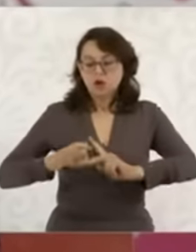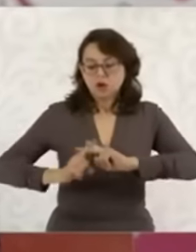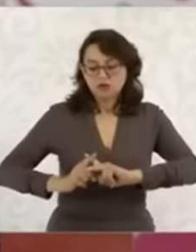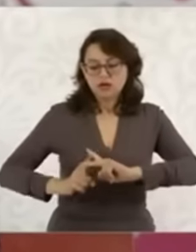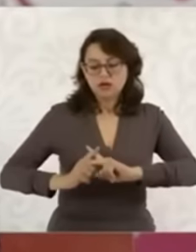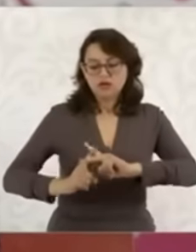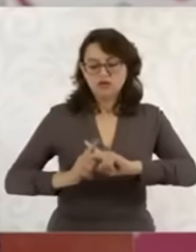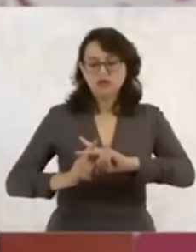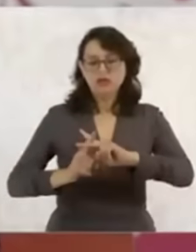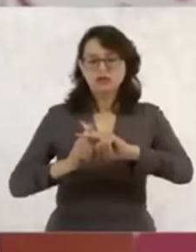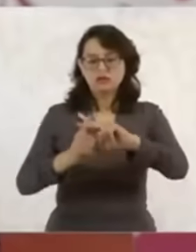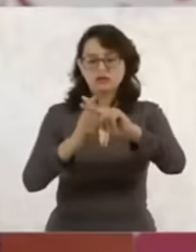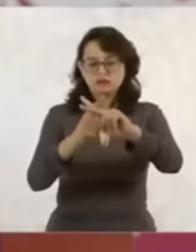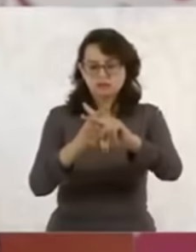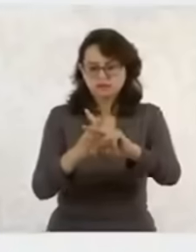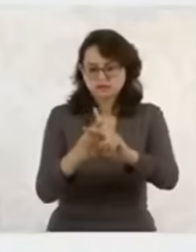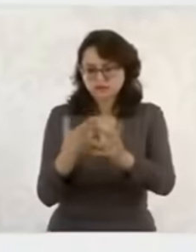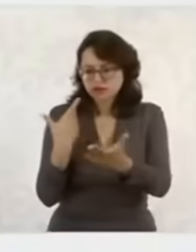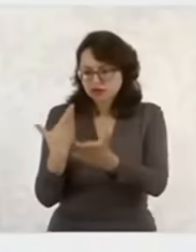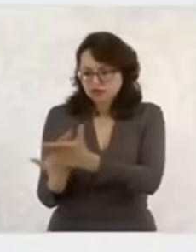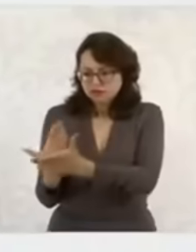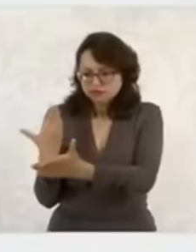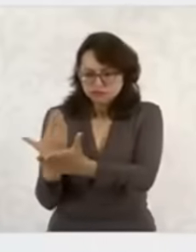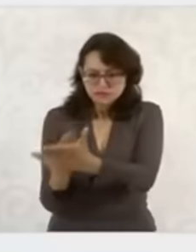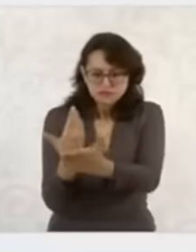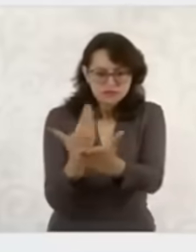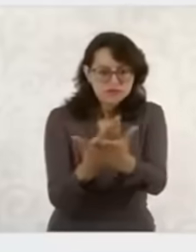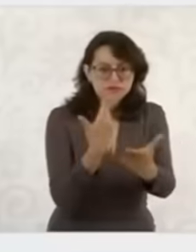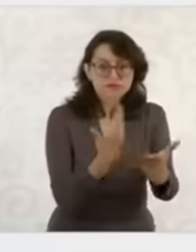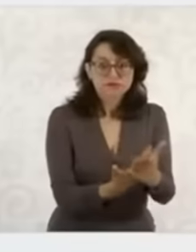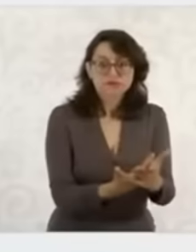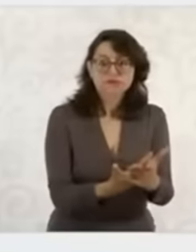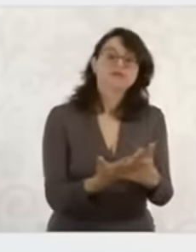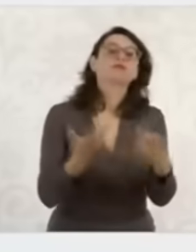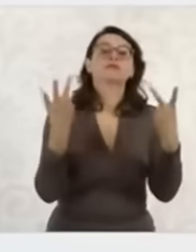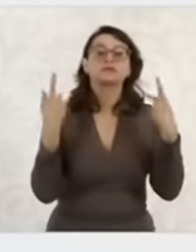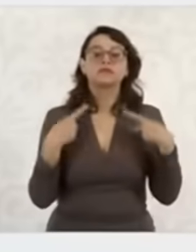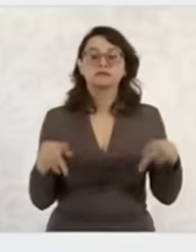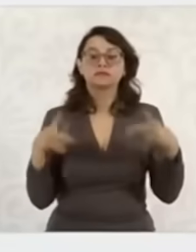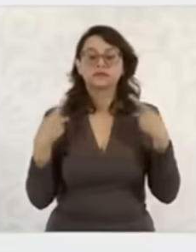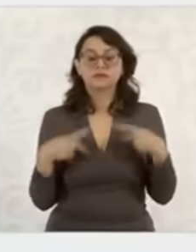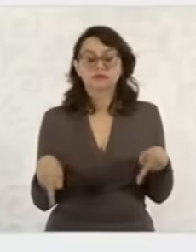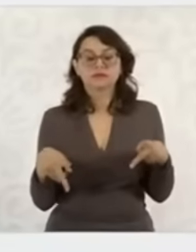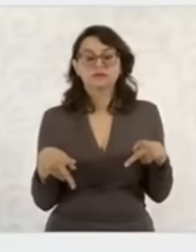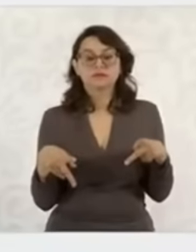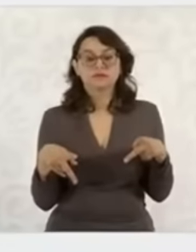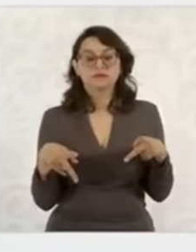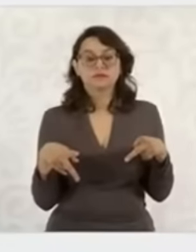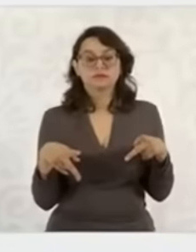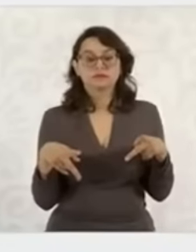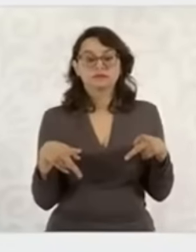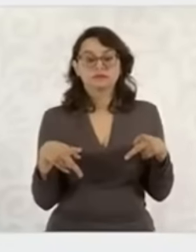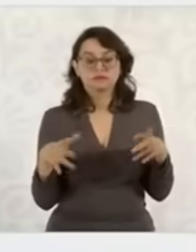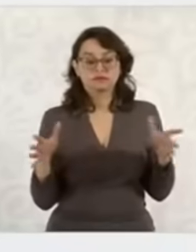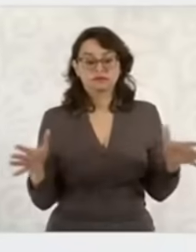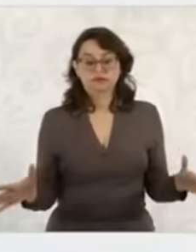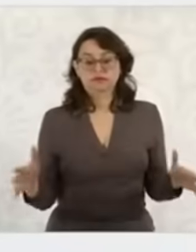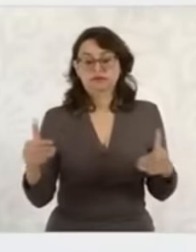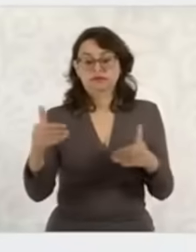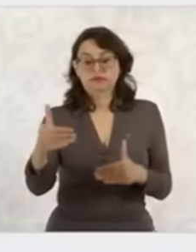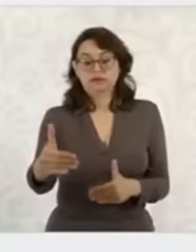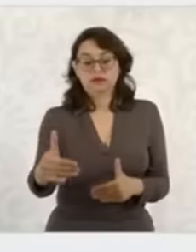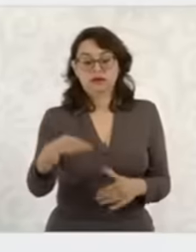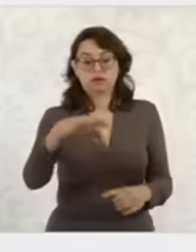y hay muchas evidencias en esos días de que hay personas que entran al lugar donde se guardaban